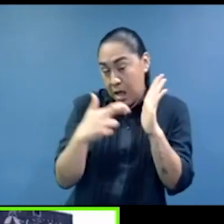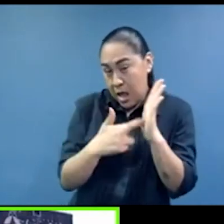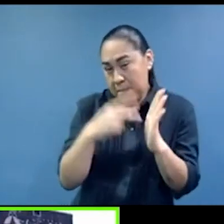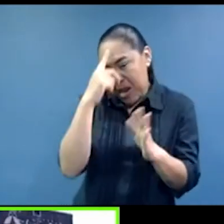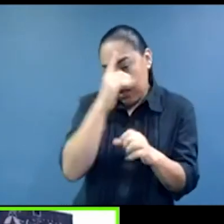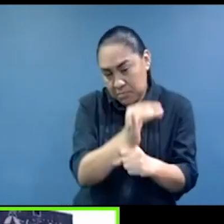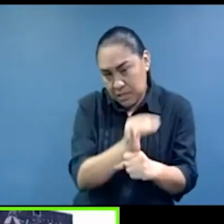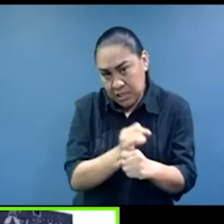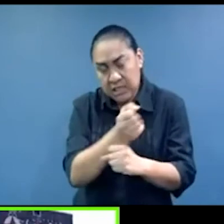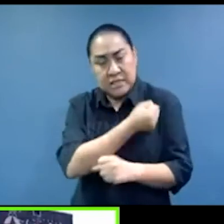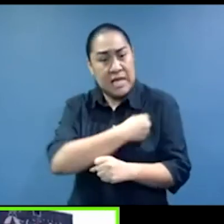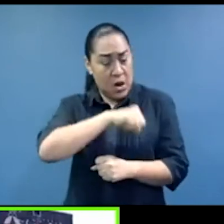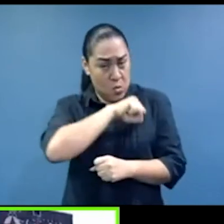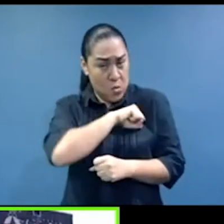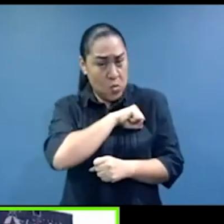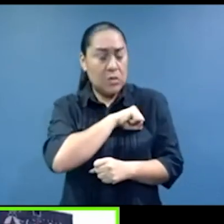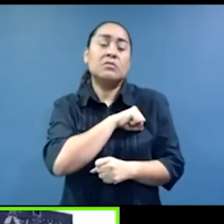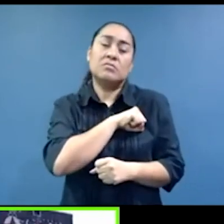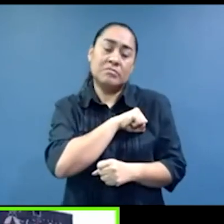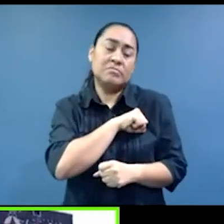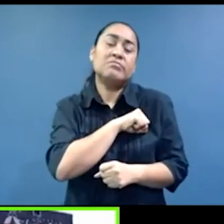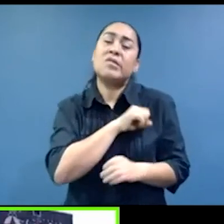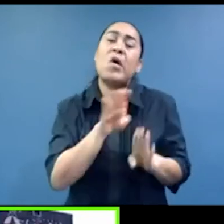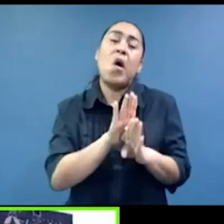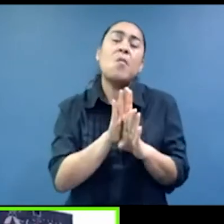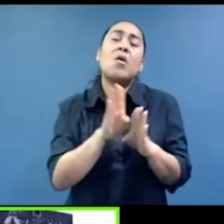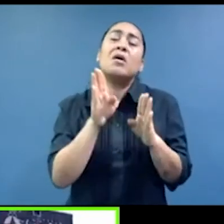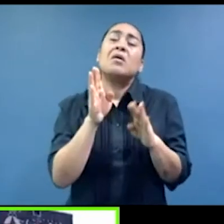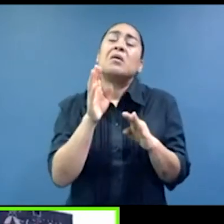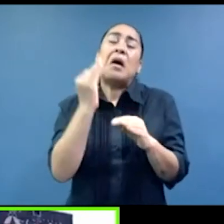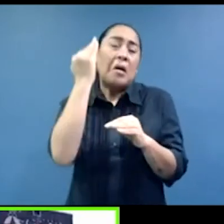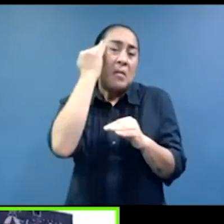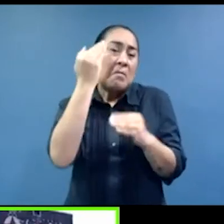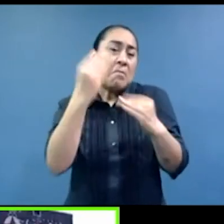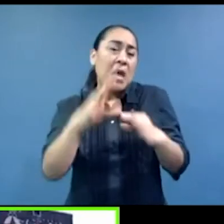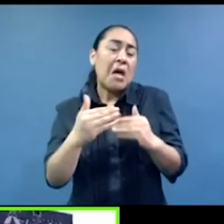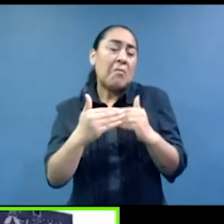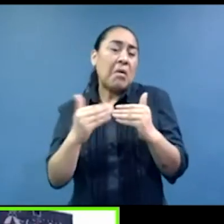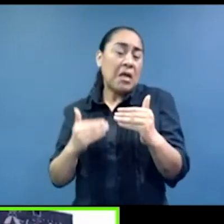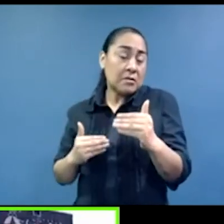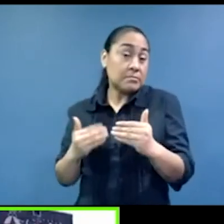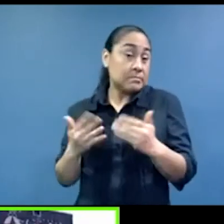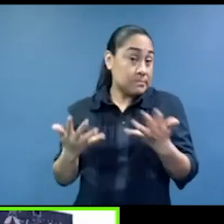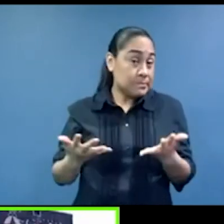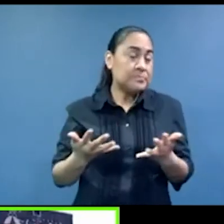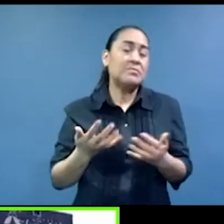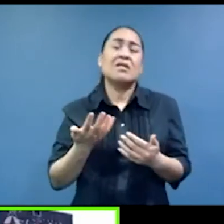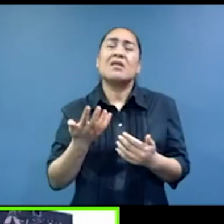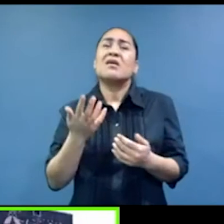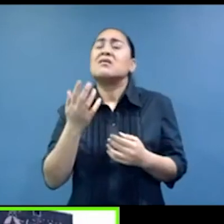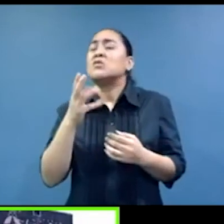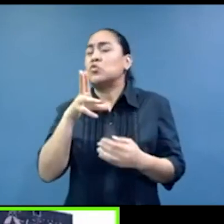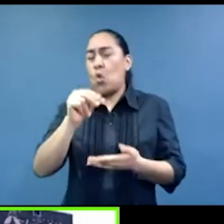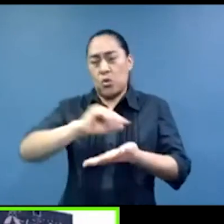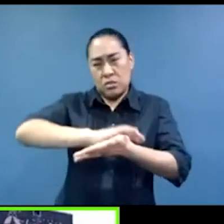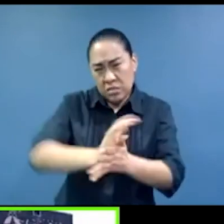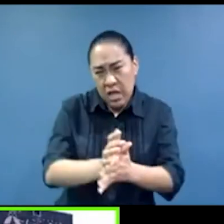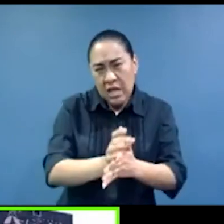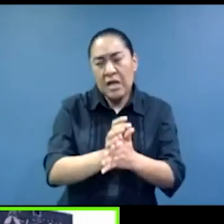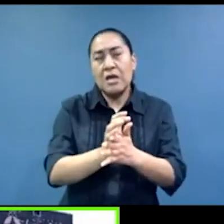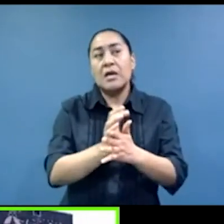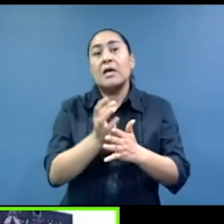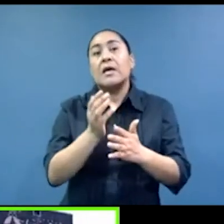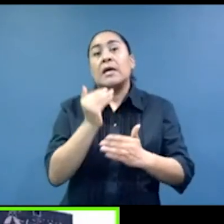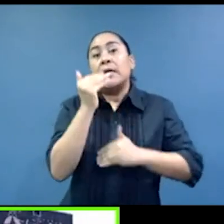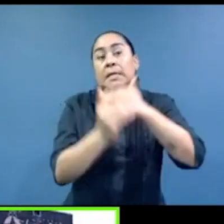la salud también está rezagado. Entonces, el término para no discriminar, para no obstaculizar el avance